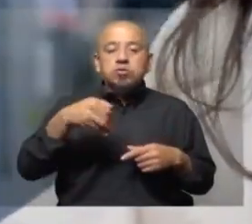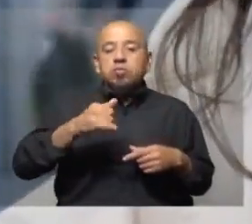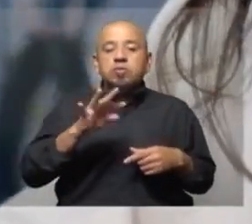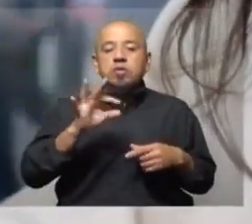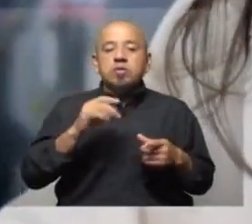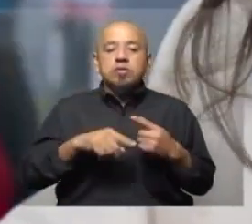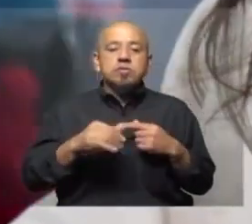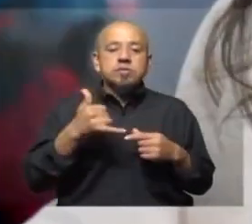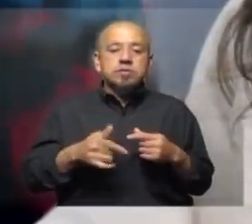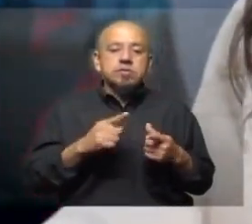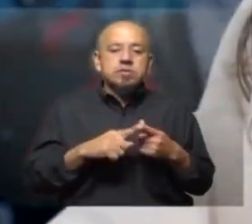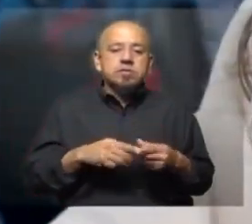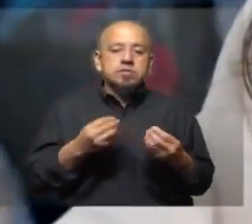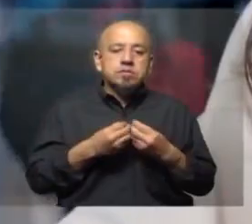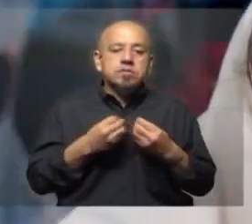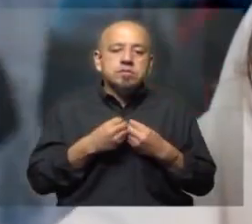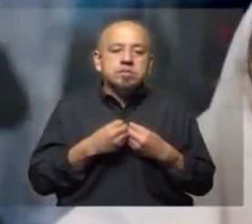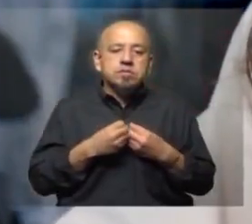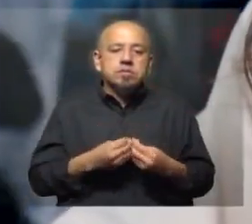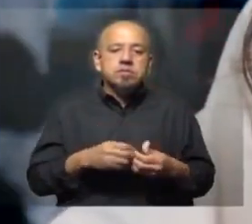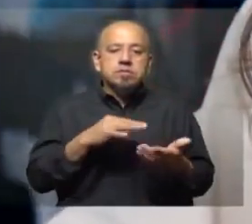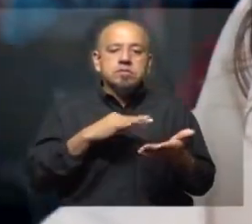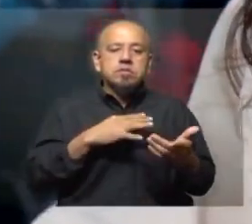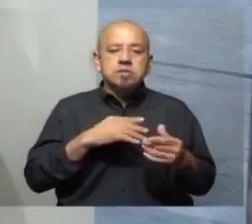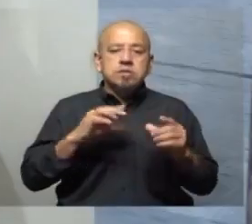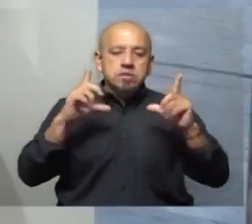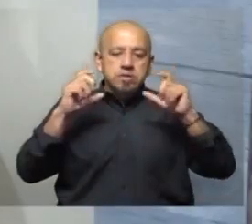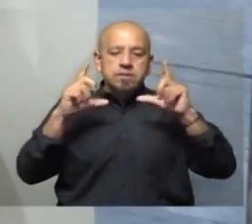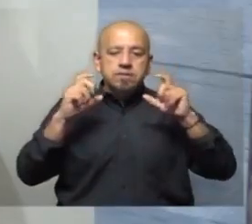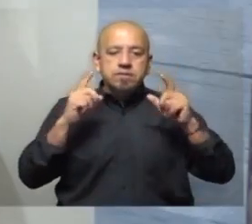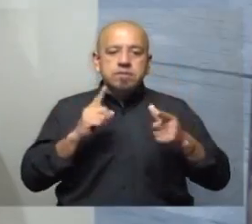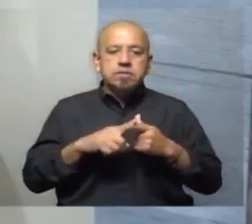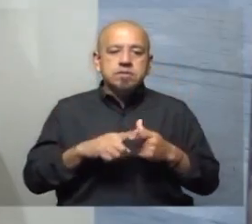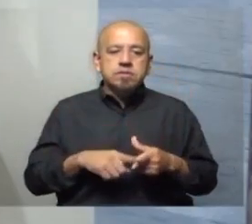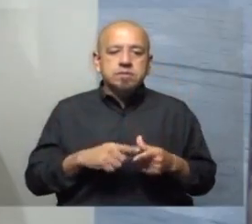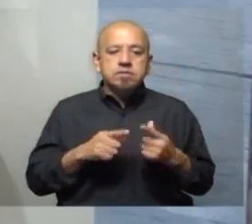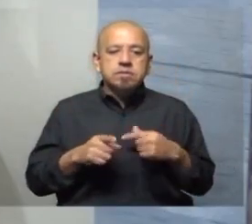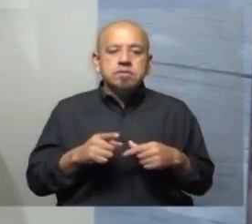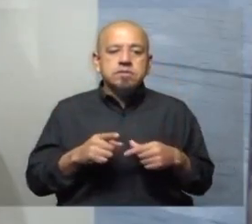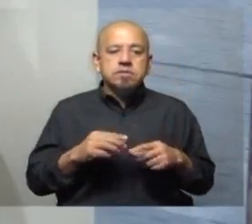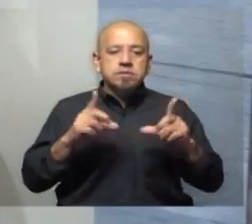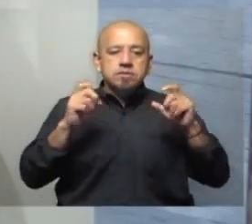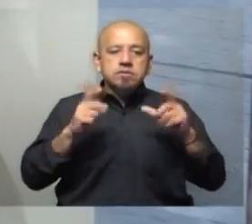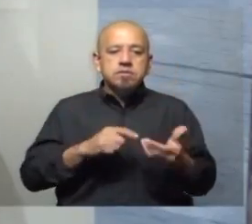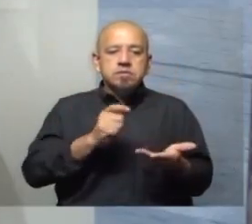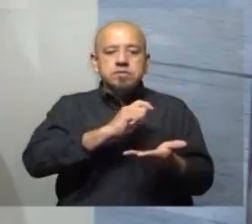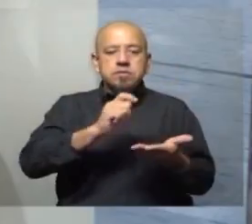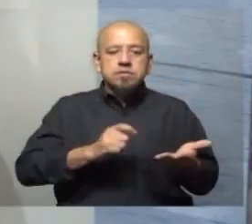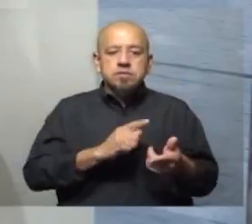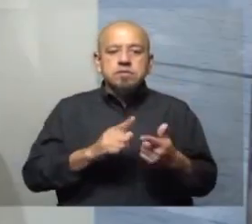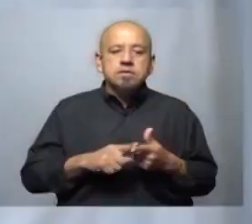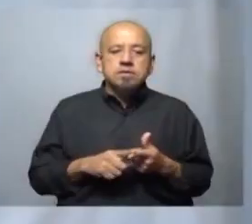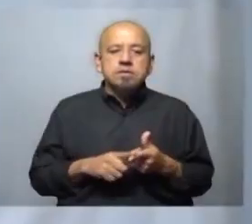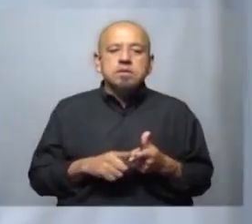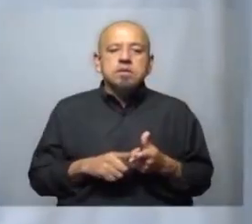recomendable tiene lo que me gusta a mí Además de que tiene letritas tiene fotos y que es una de las cosas que me gusta a mí que tenga dibujitos Bueno no